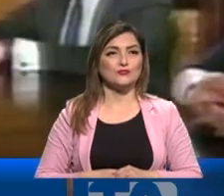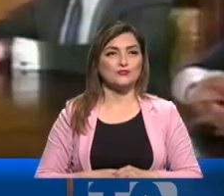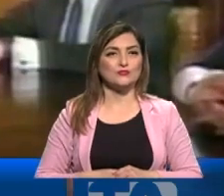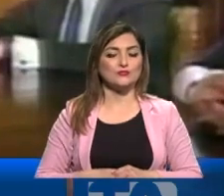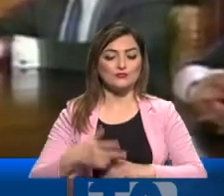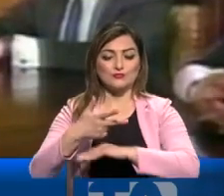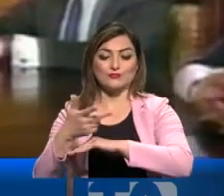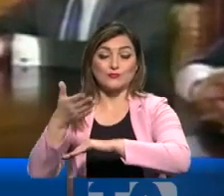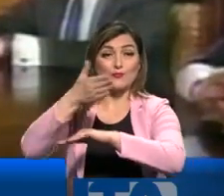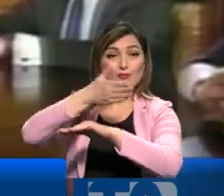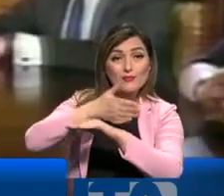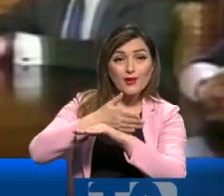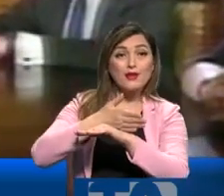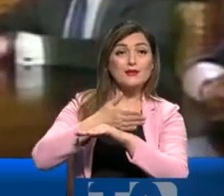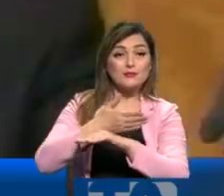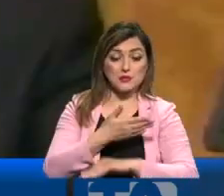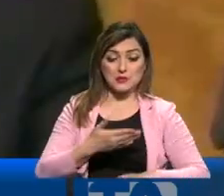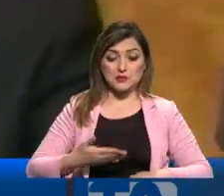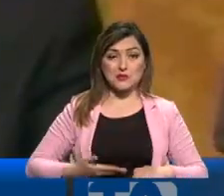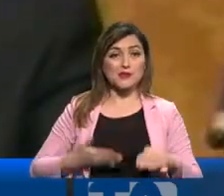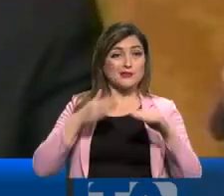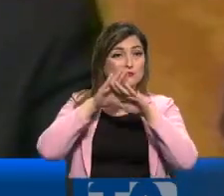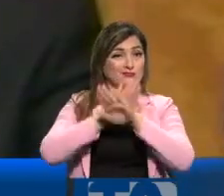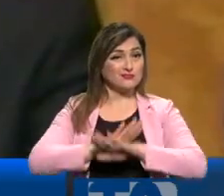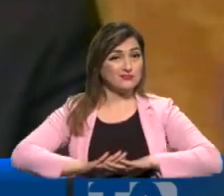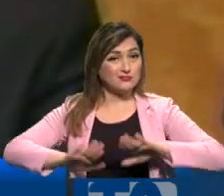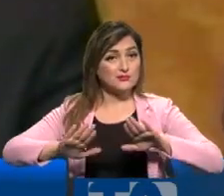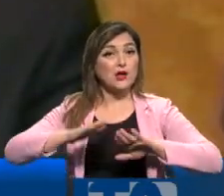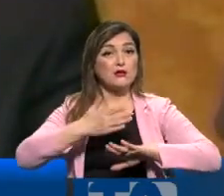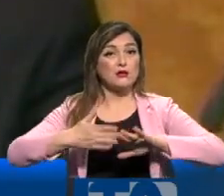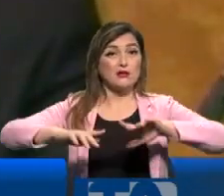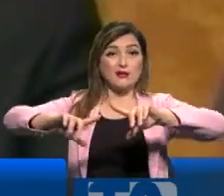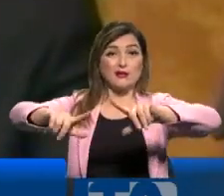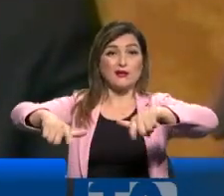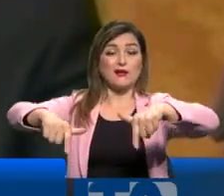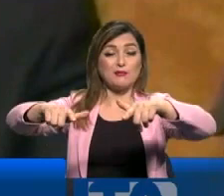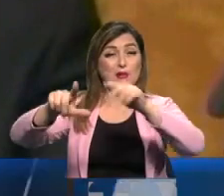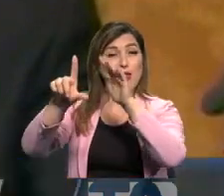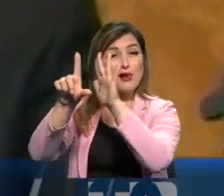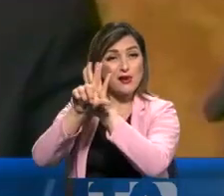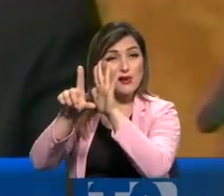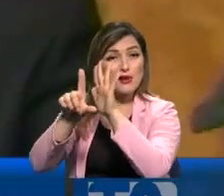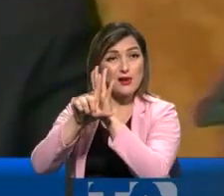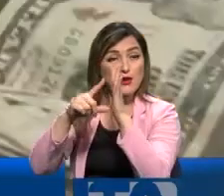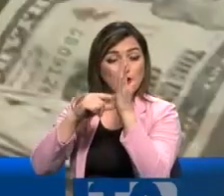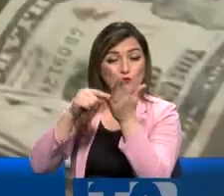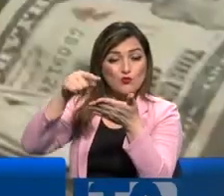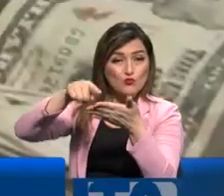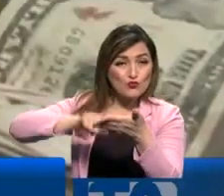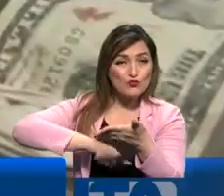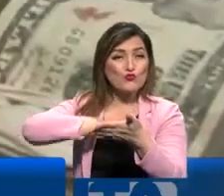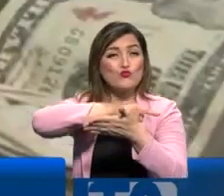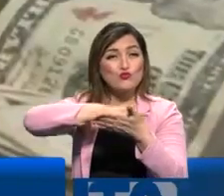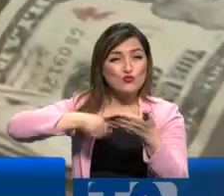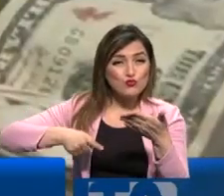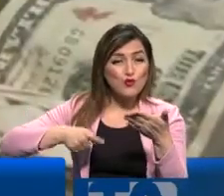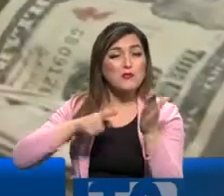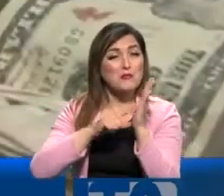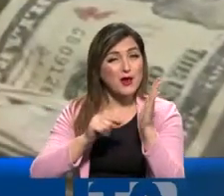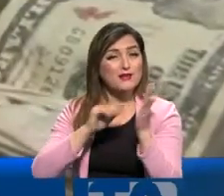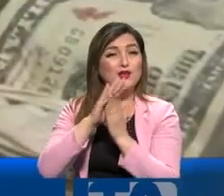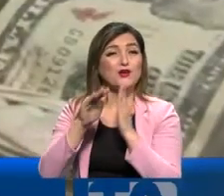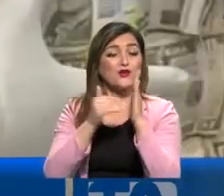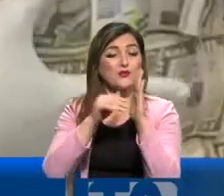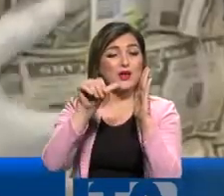Justo 3 días antes de terminar su mandato, el entonces presidente Lenín Moreno vetó la ley de régimen tributario interno, argumentando que transgredía